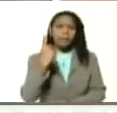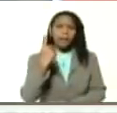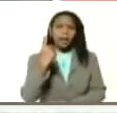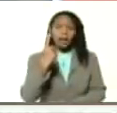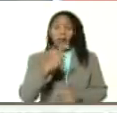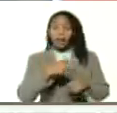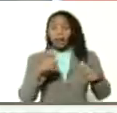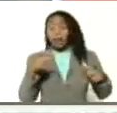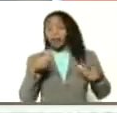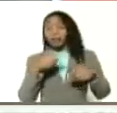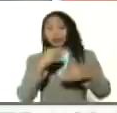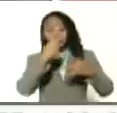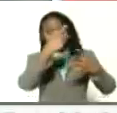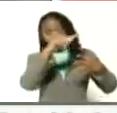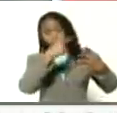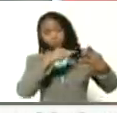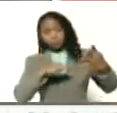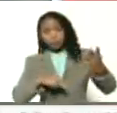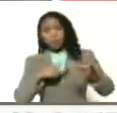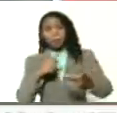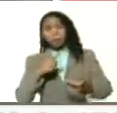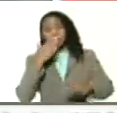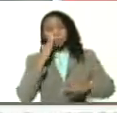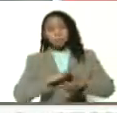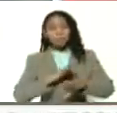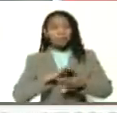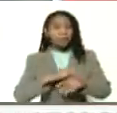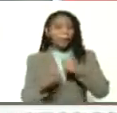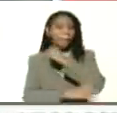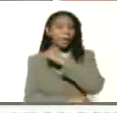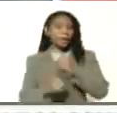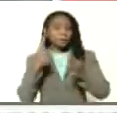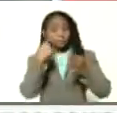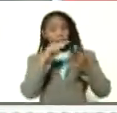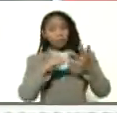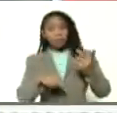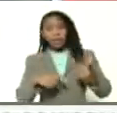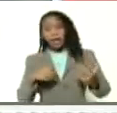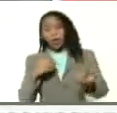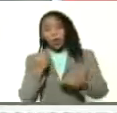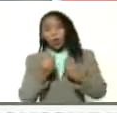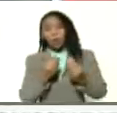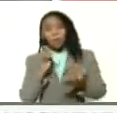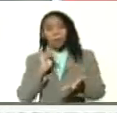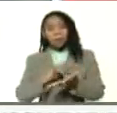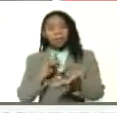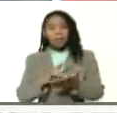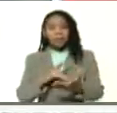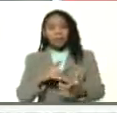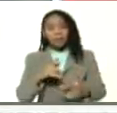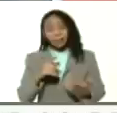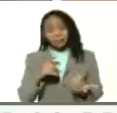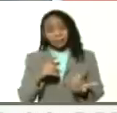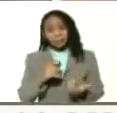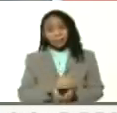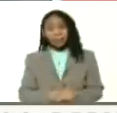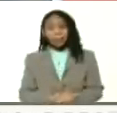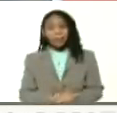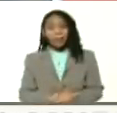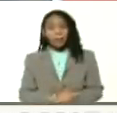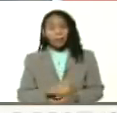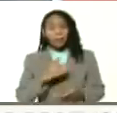de delitos que ya sabemos, el concurso de delitos, diría el Procurador General de la República,